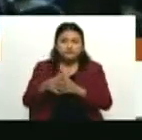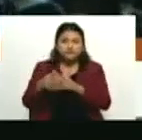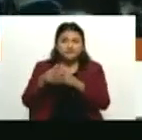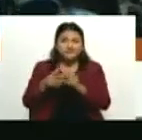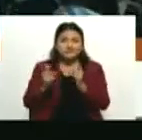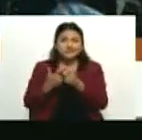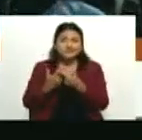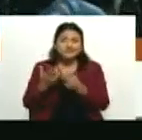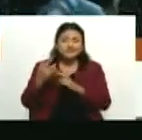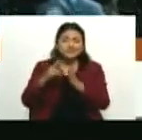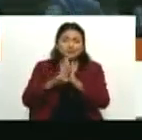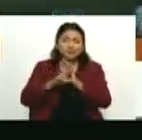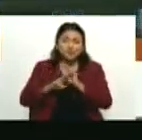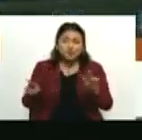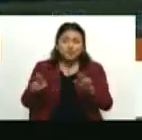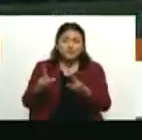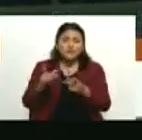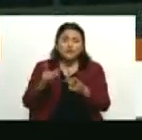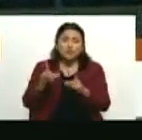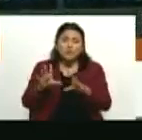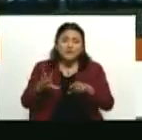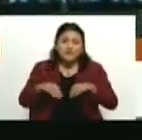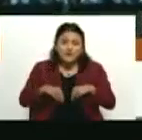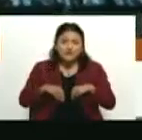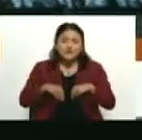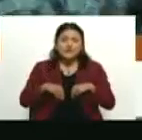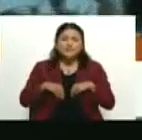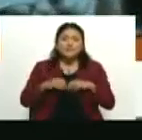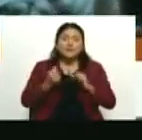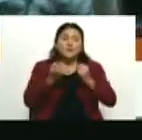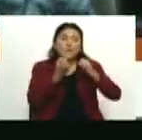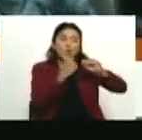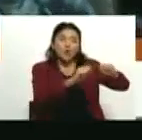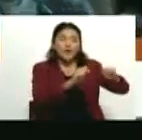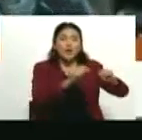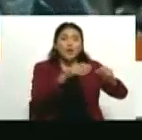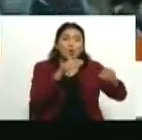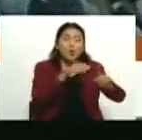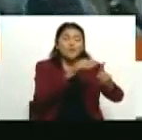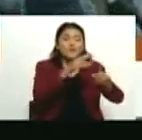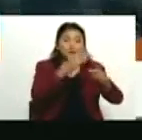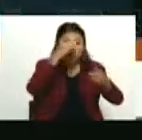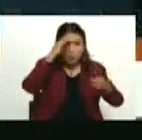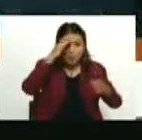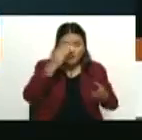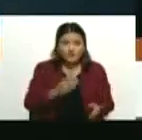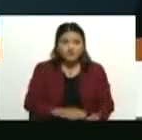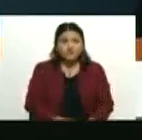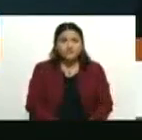resoluciones en contra del bloqueo que mantienen sobre Cuba? ¿Cuántas veces?